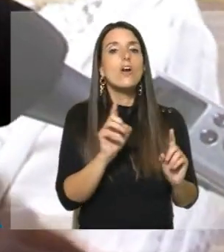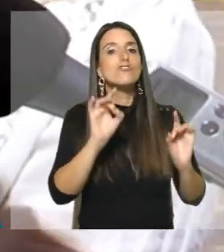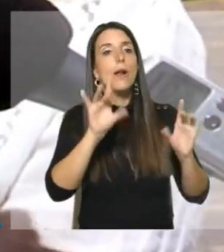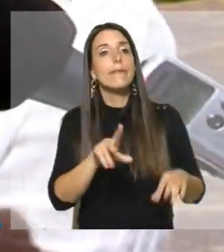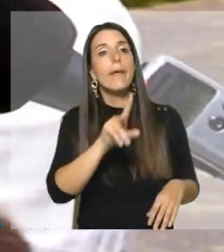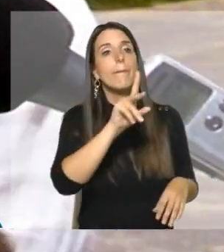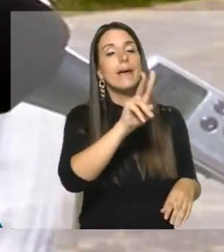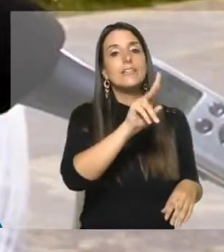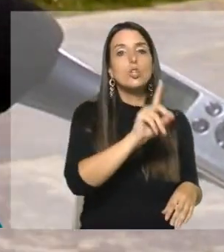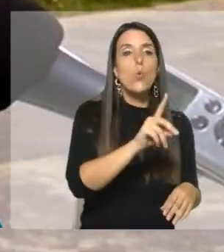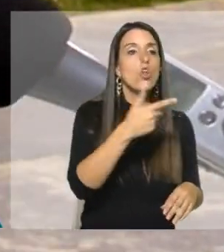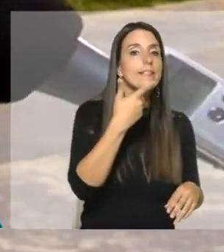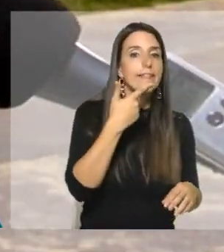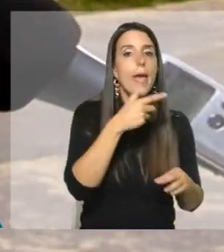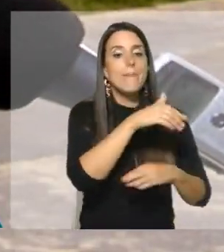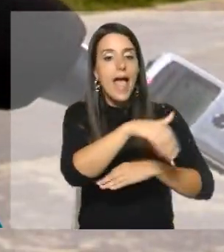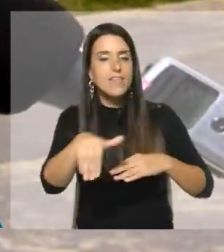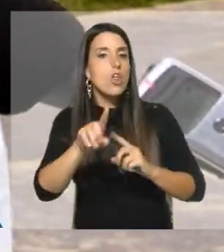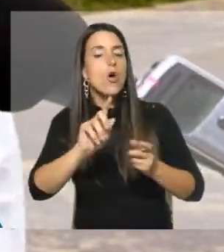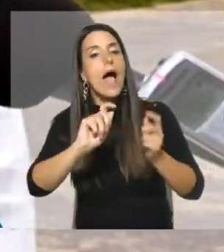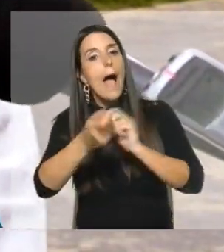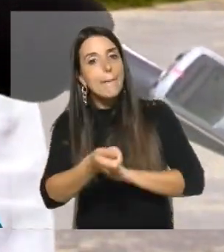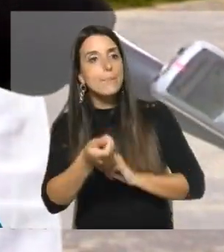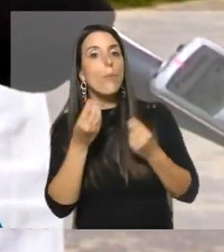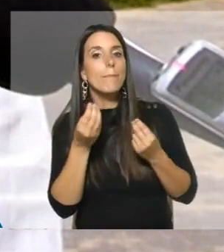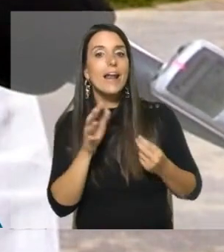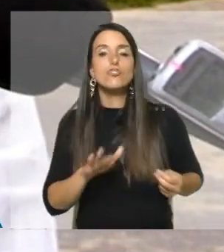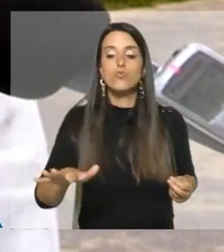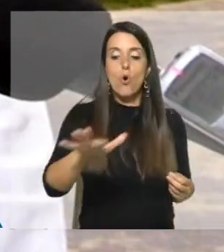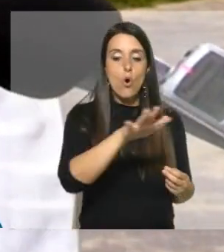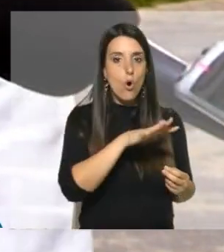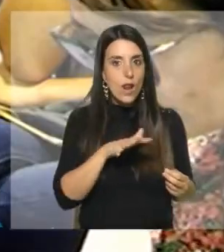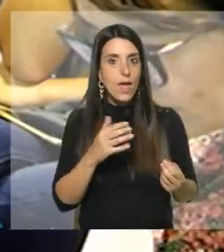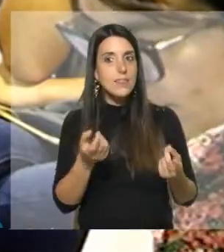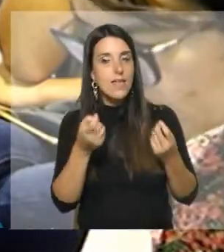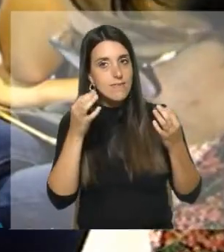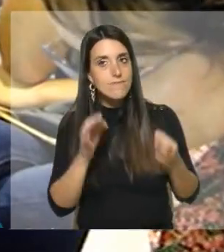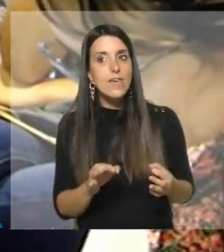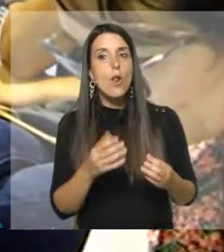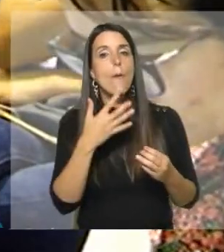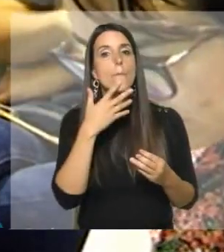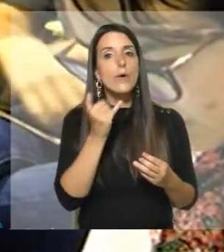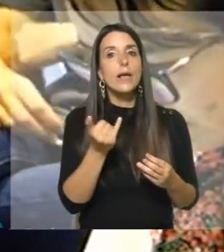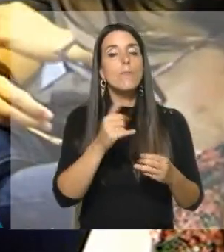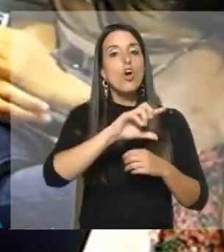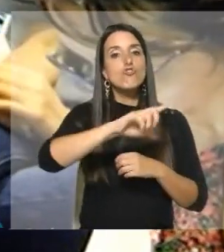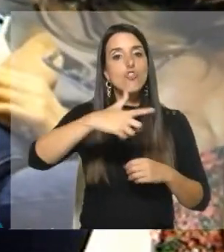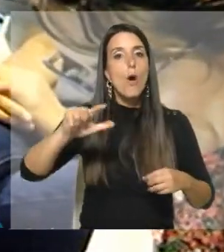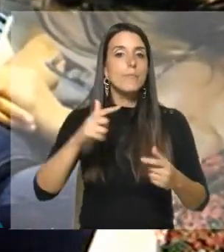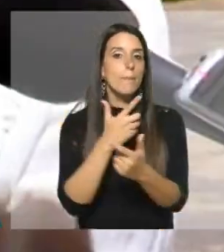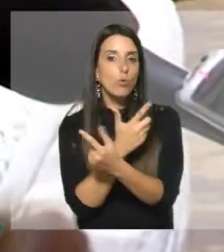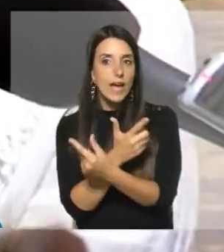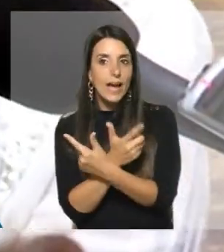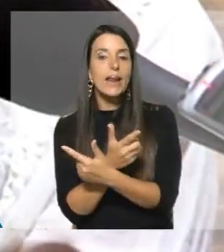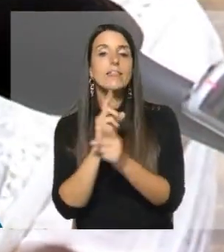21 o sea no Antonia los cambios que hemos propuesto es para todas las horas tienen que ver con la parte del shopping punta carretas